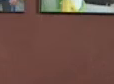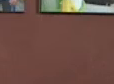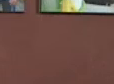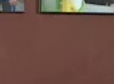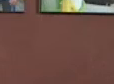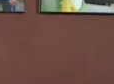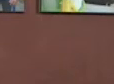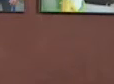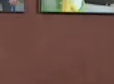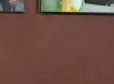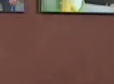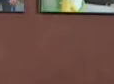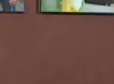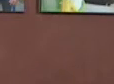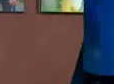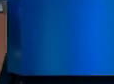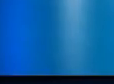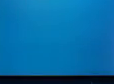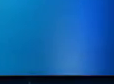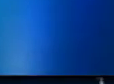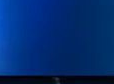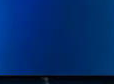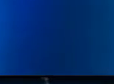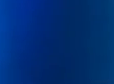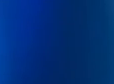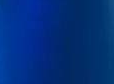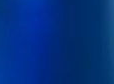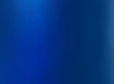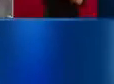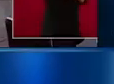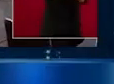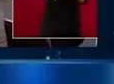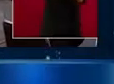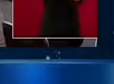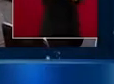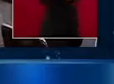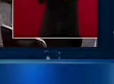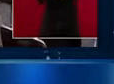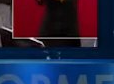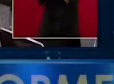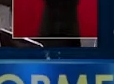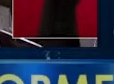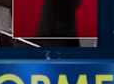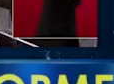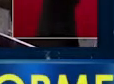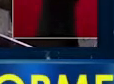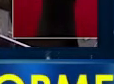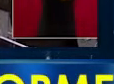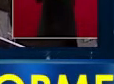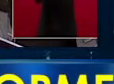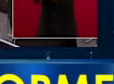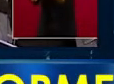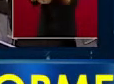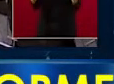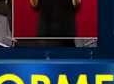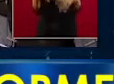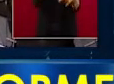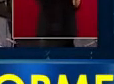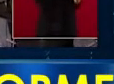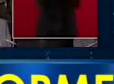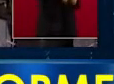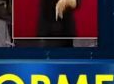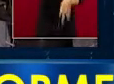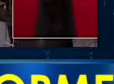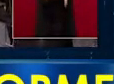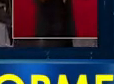El presidente de la República de los Estados Unidos Mexicanos constitucionalmente está obligado a cada primero